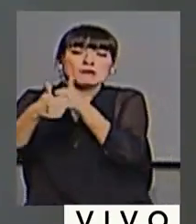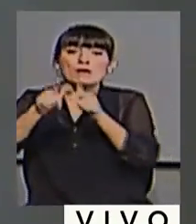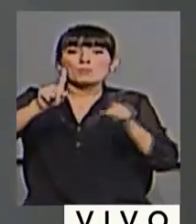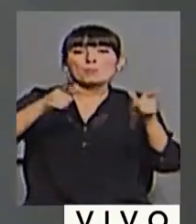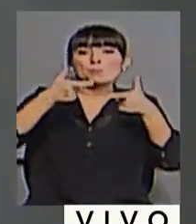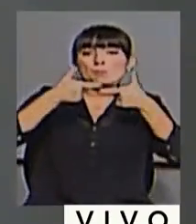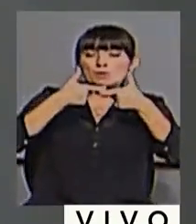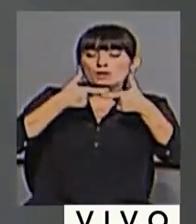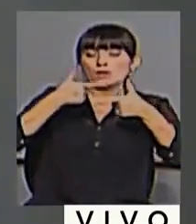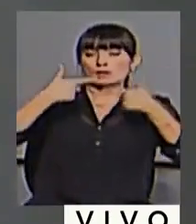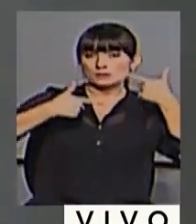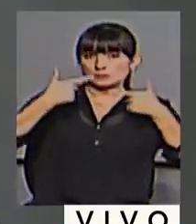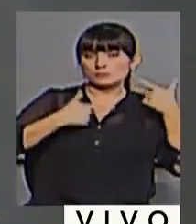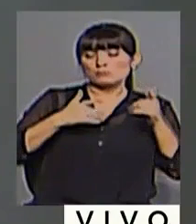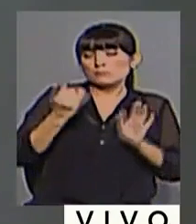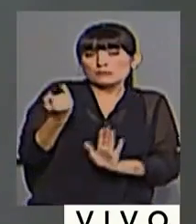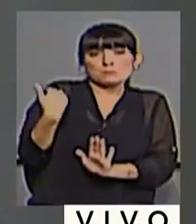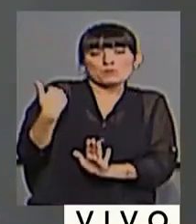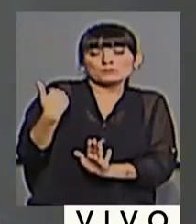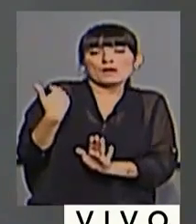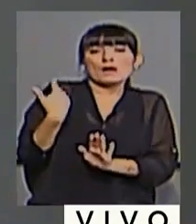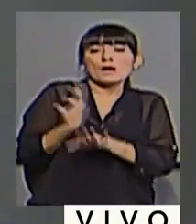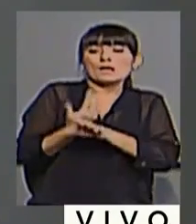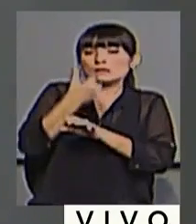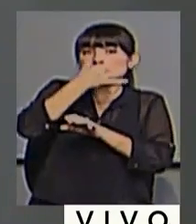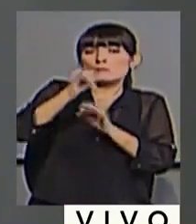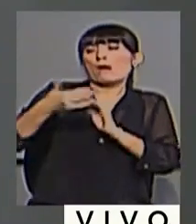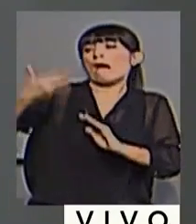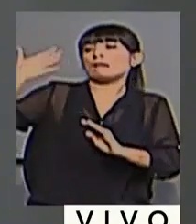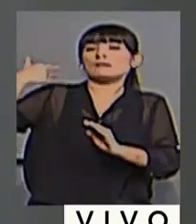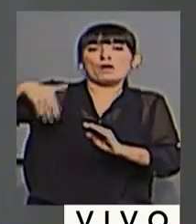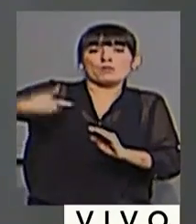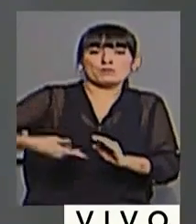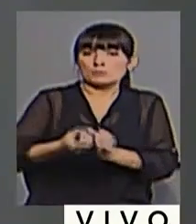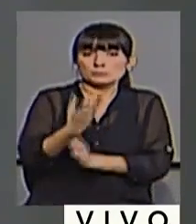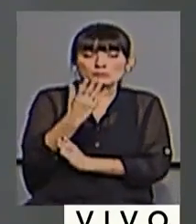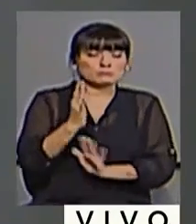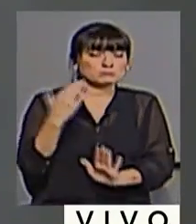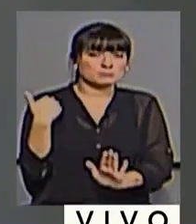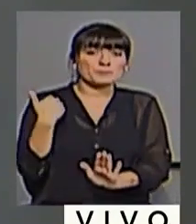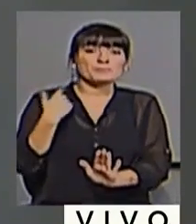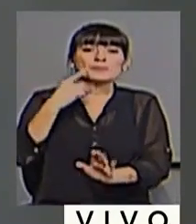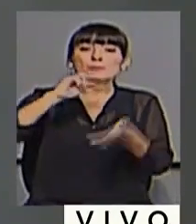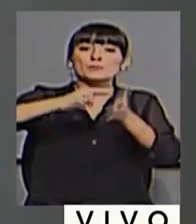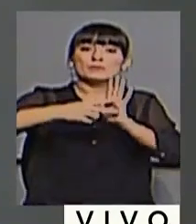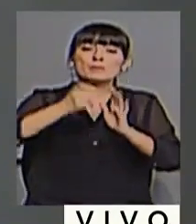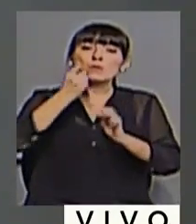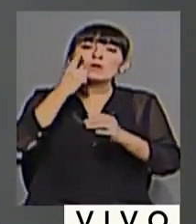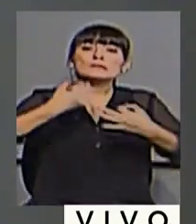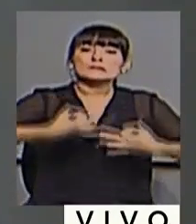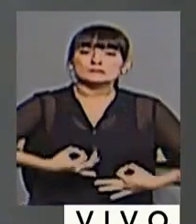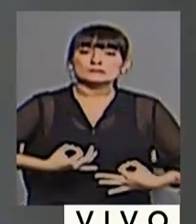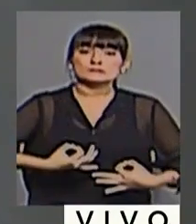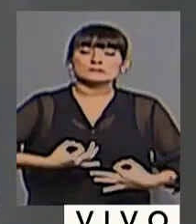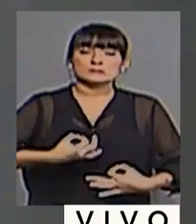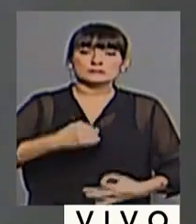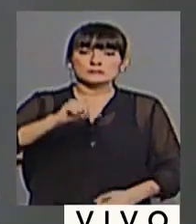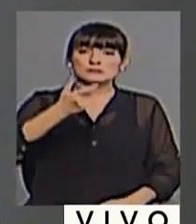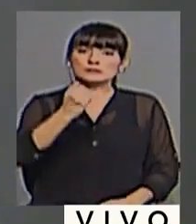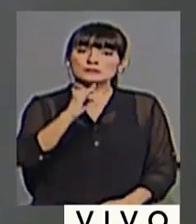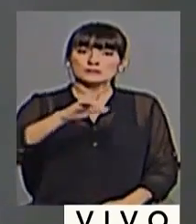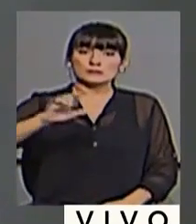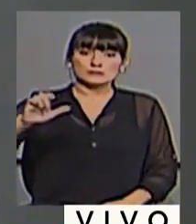tiempos hayan cambiado. Entonces, el primer problema es, ¿qué garantiza que Guillé,